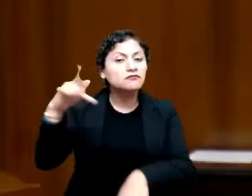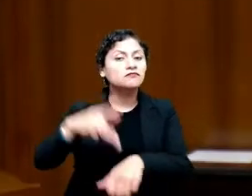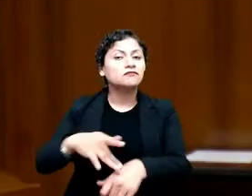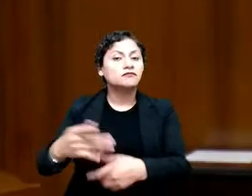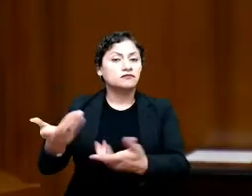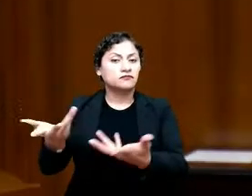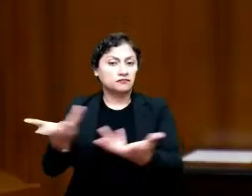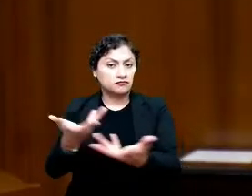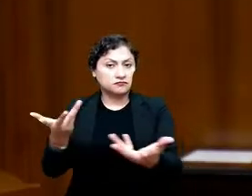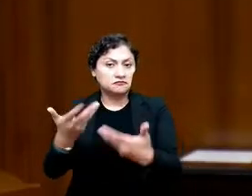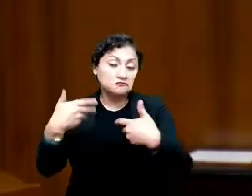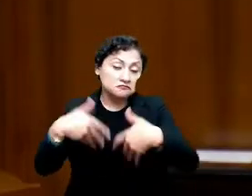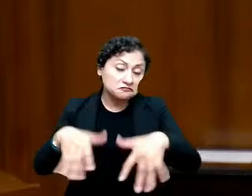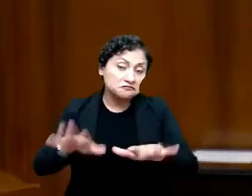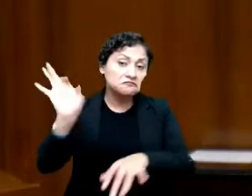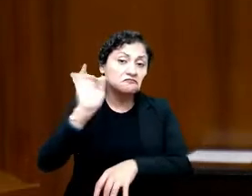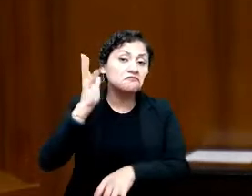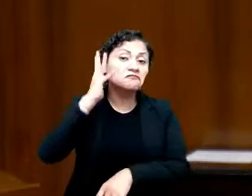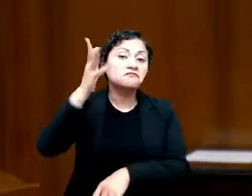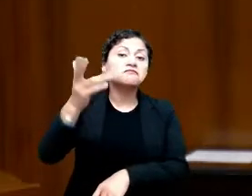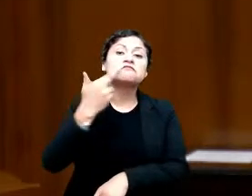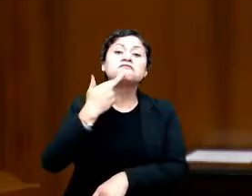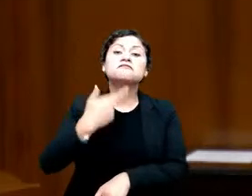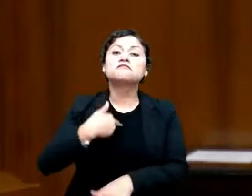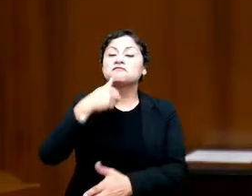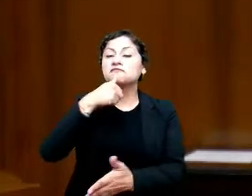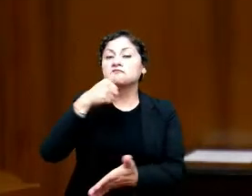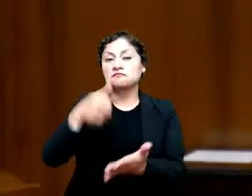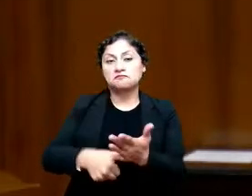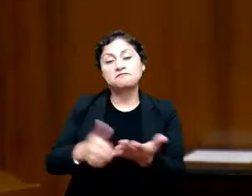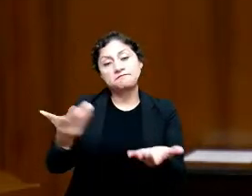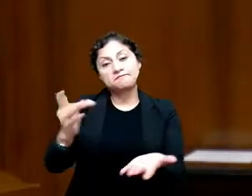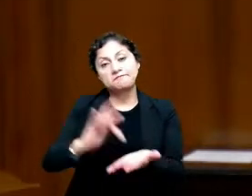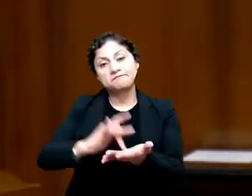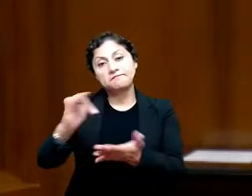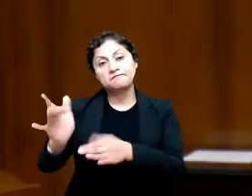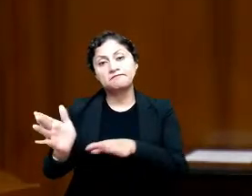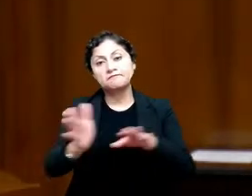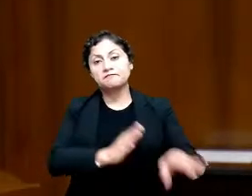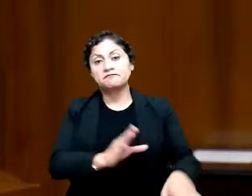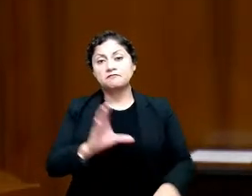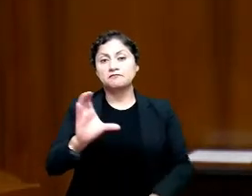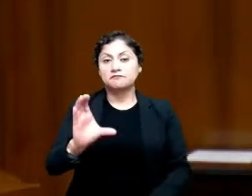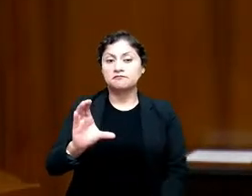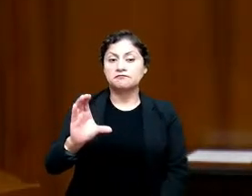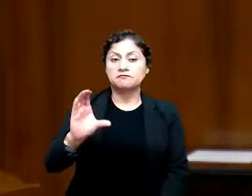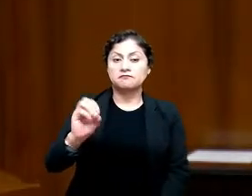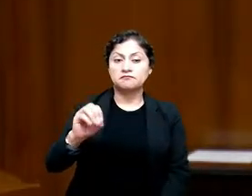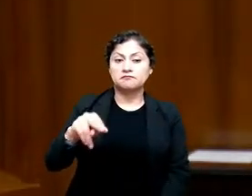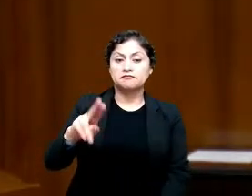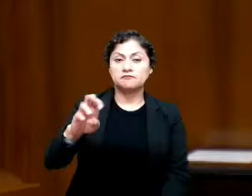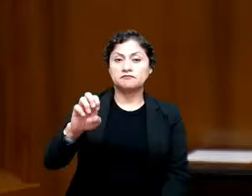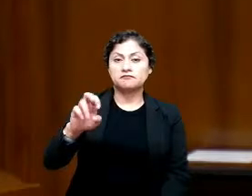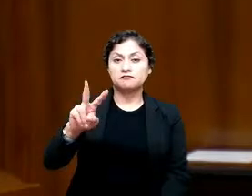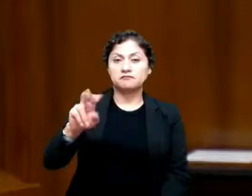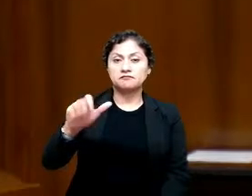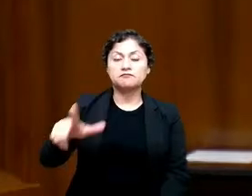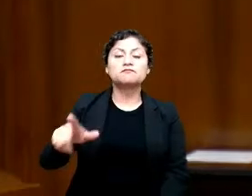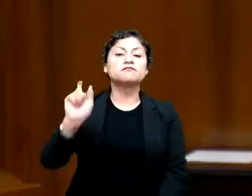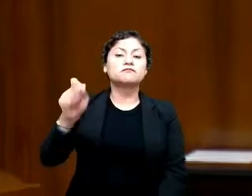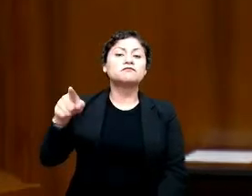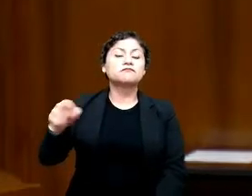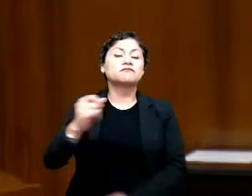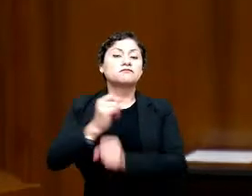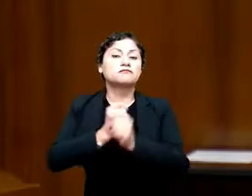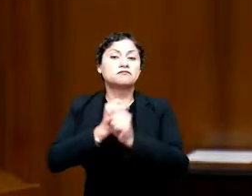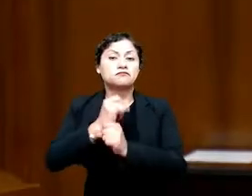manera escrita, cuestión que habré de agradecer. El Consejo Nacional de Evaluación de Políticas de Desarrollo Social dio a conocer que